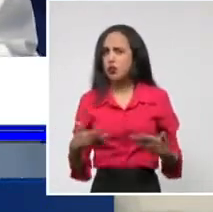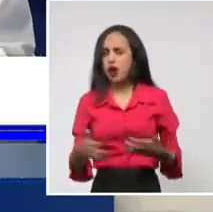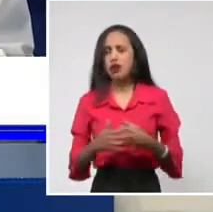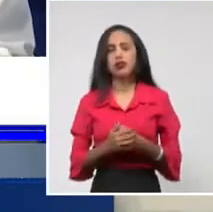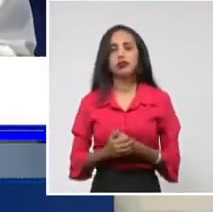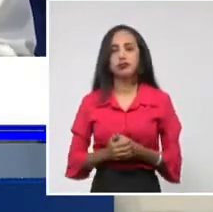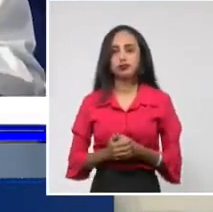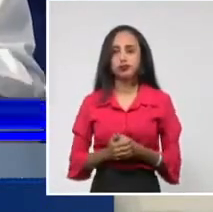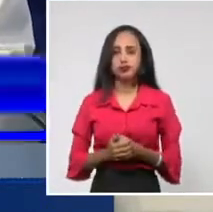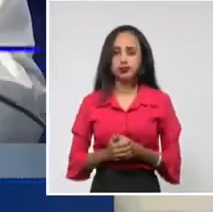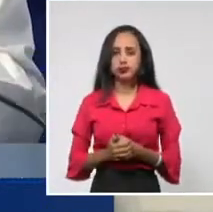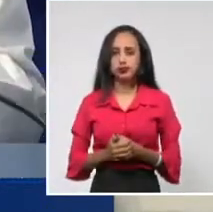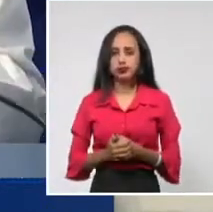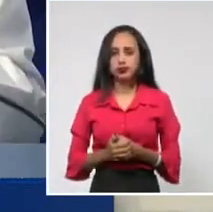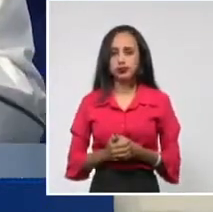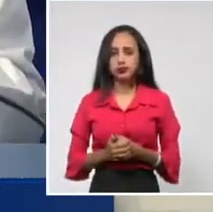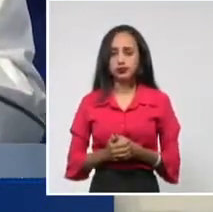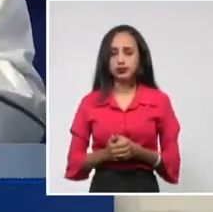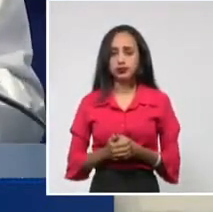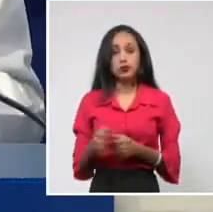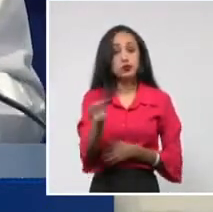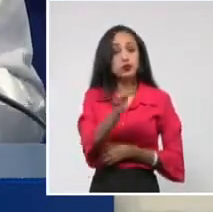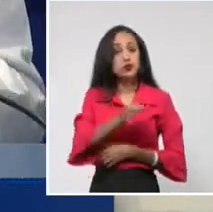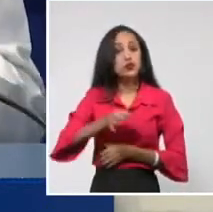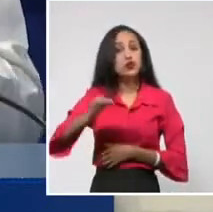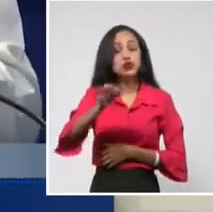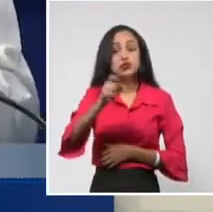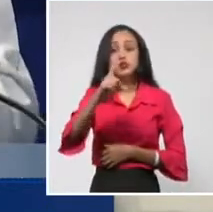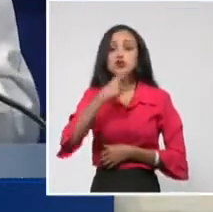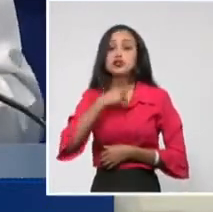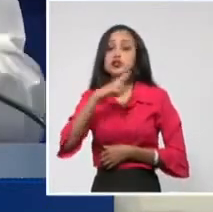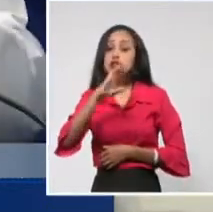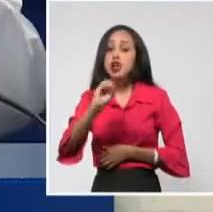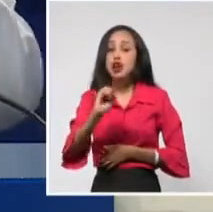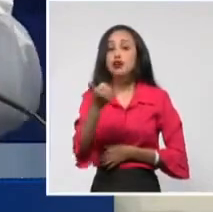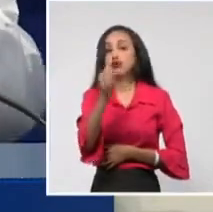salud colindantes entre los municipios Cerro, 10 de Octubre y Arroyo.